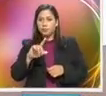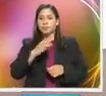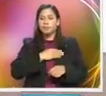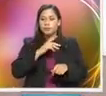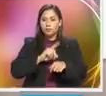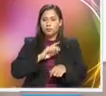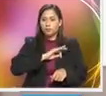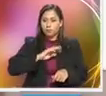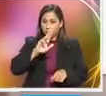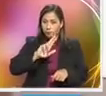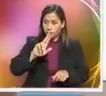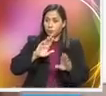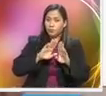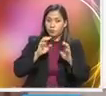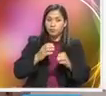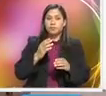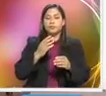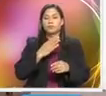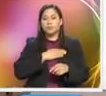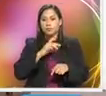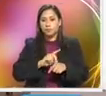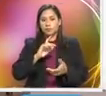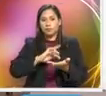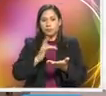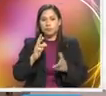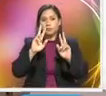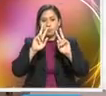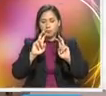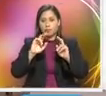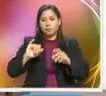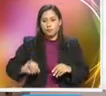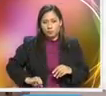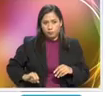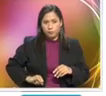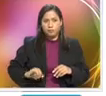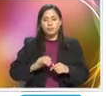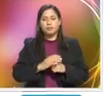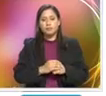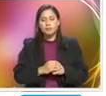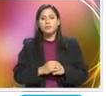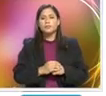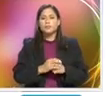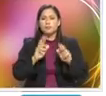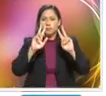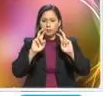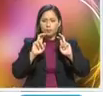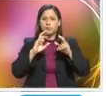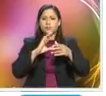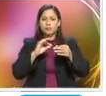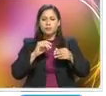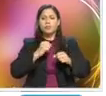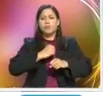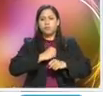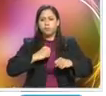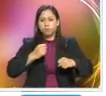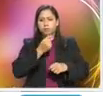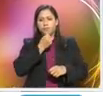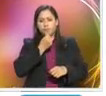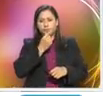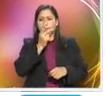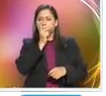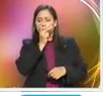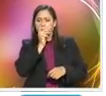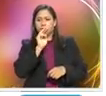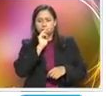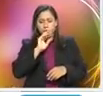días, feliz martes, ¿cómo estás? Hola, buen día, gracias. Traes un tema interesantísimo, hablar de la obesidad infantil, porque yo creo que todos los padres de